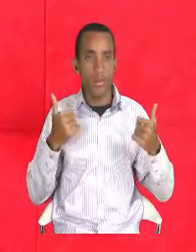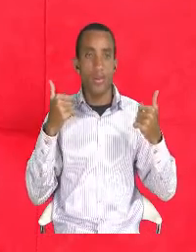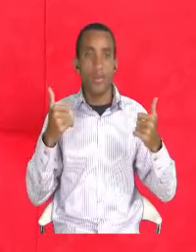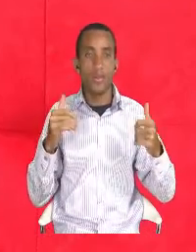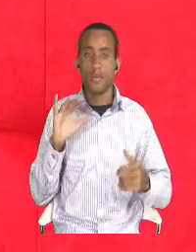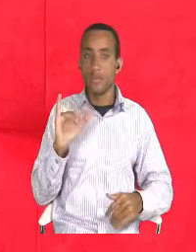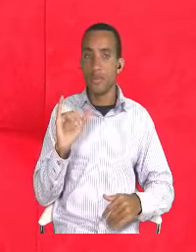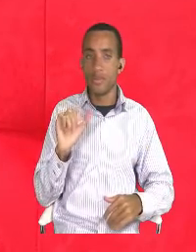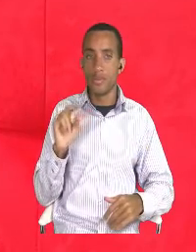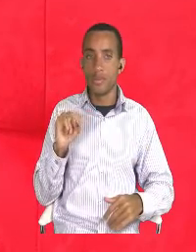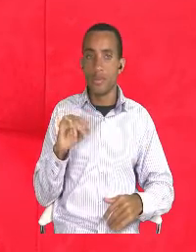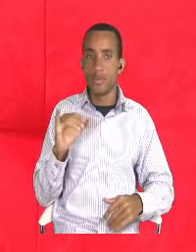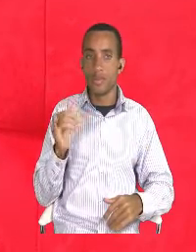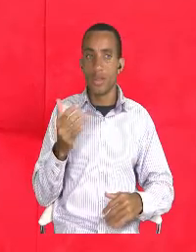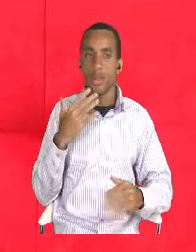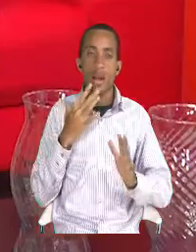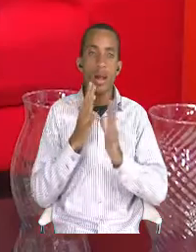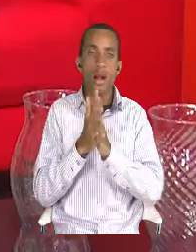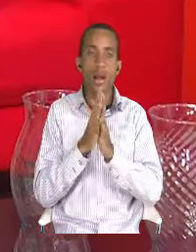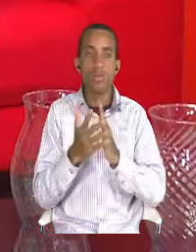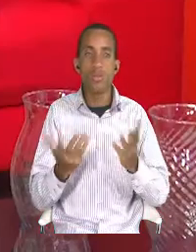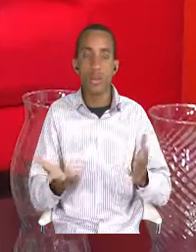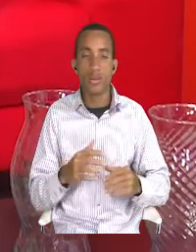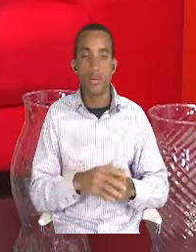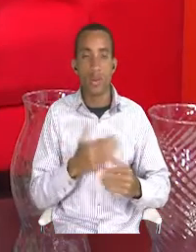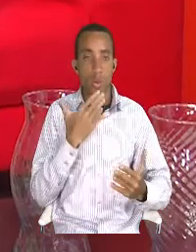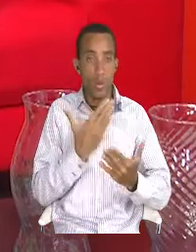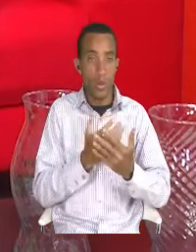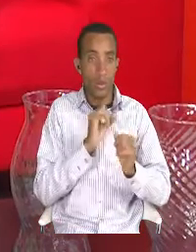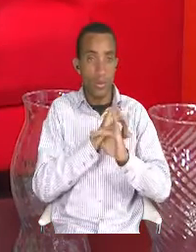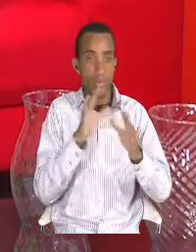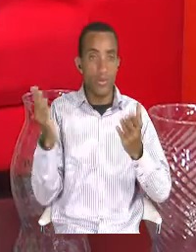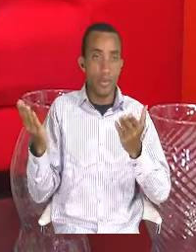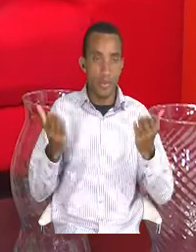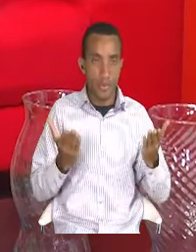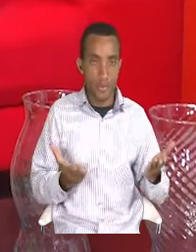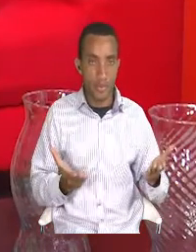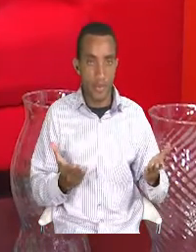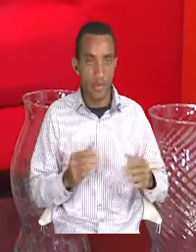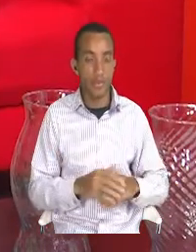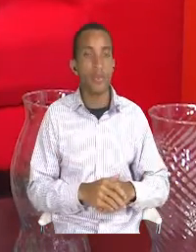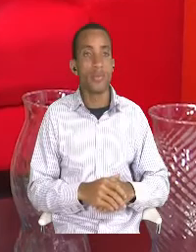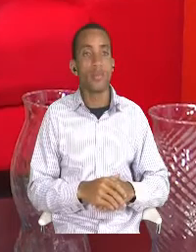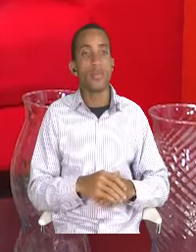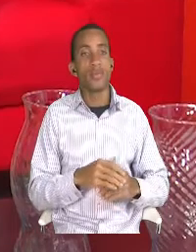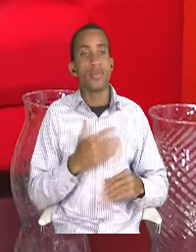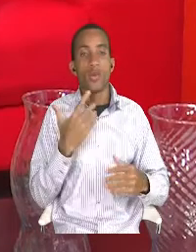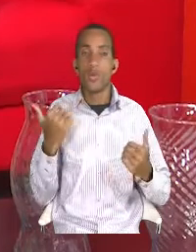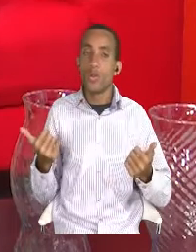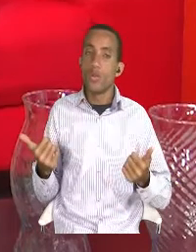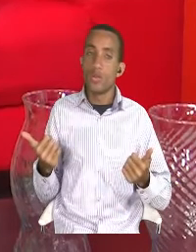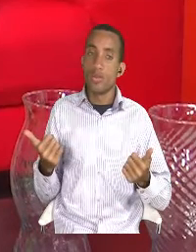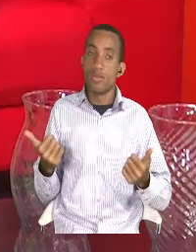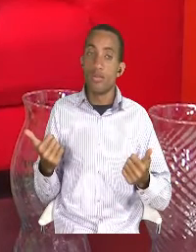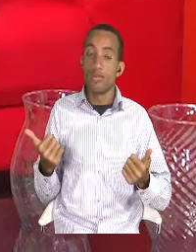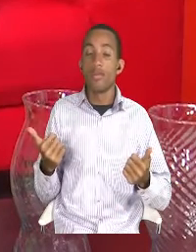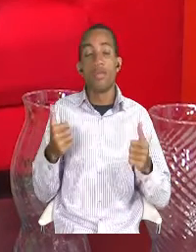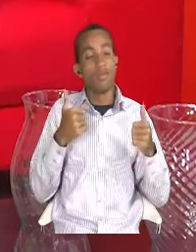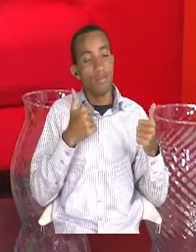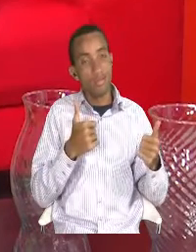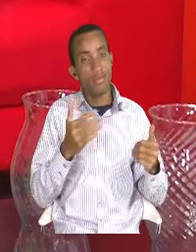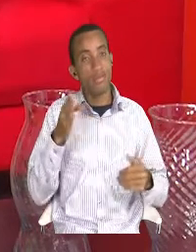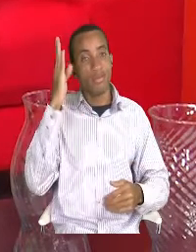hablarnos un poco acerca de este sitio. Jenny, muy buenos días y bienvenida En Casa. Buenos días, Jennifer, ¿cómo estás? Bueno, gracias a Dios, muy bien. Gracias